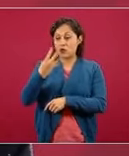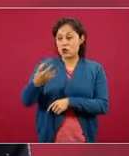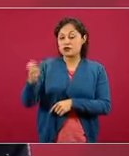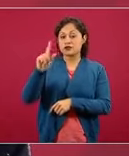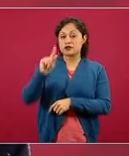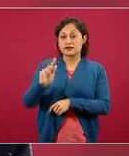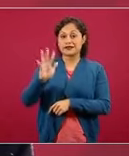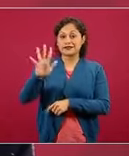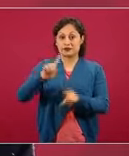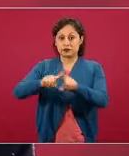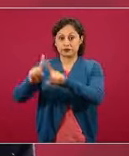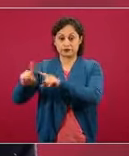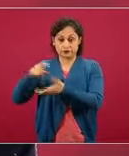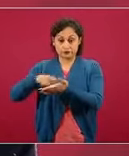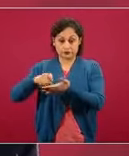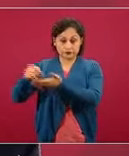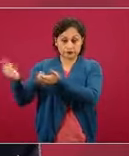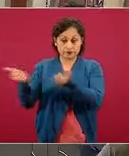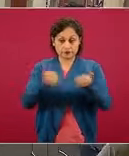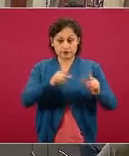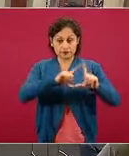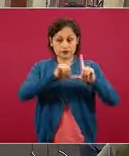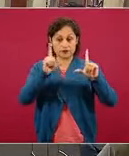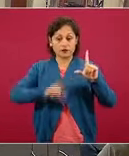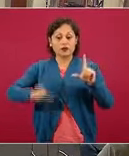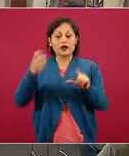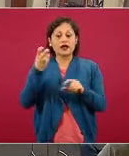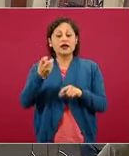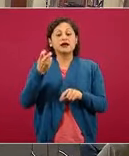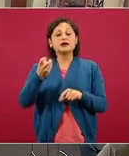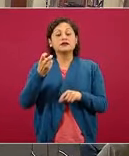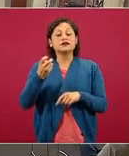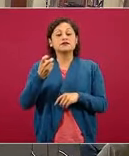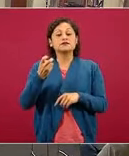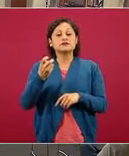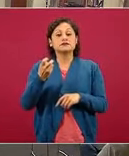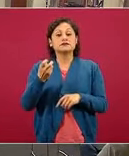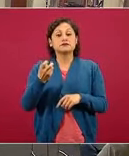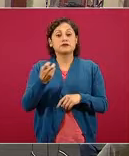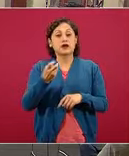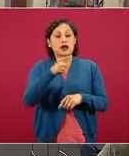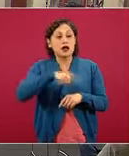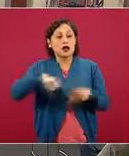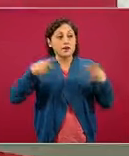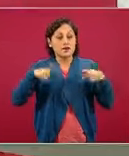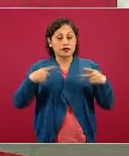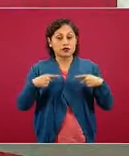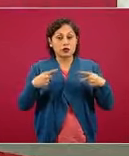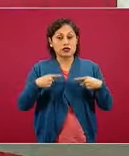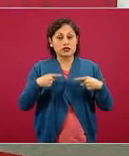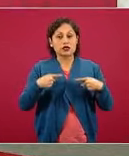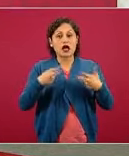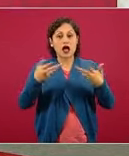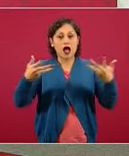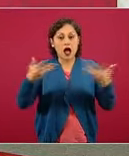unidades en el país, se van a estar aplicando este tipo de pruebas para en una sola toma poder en su